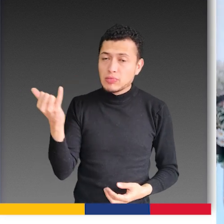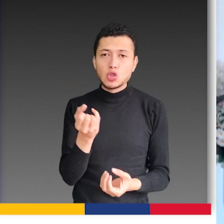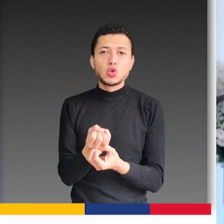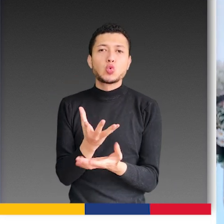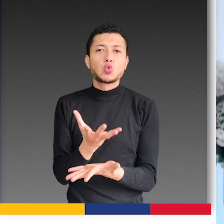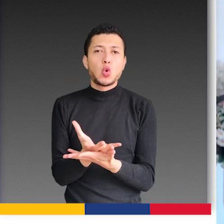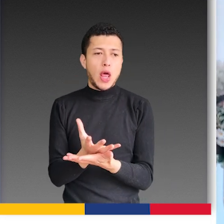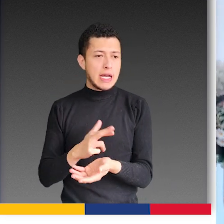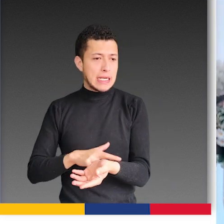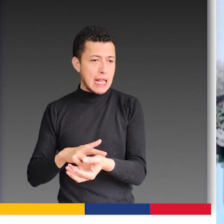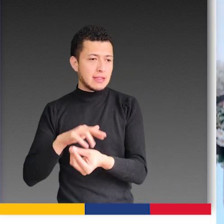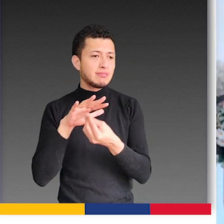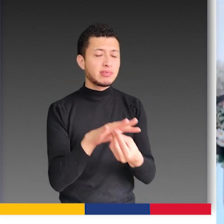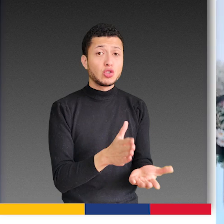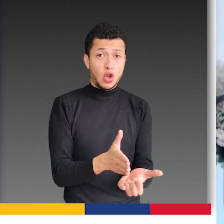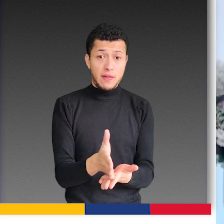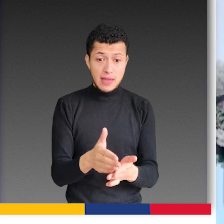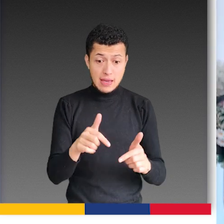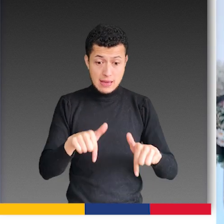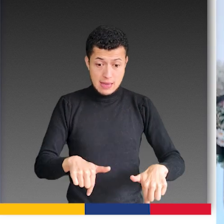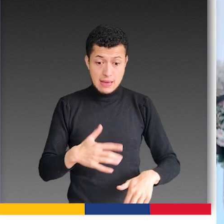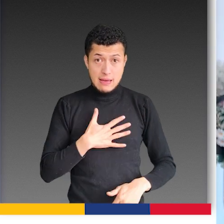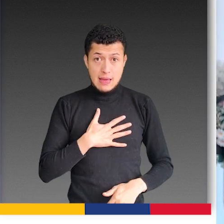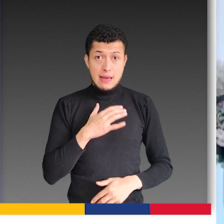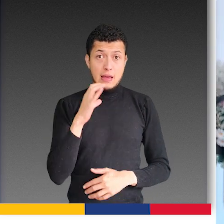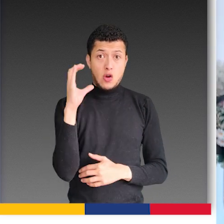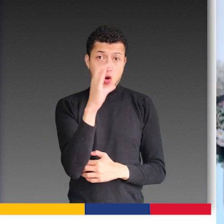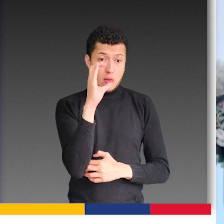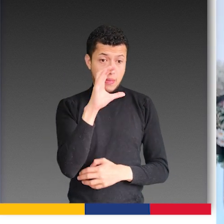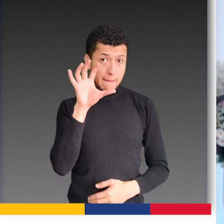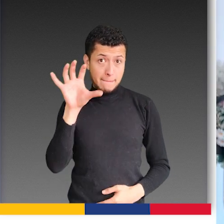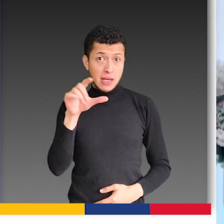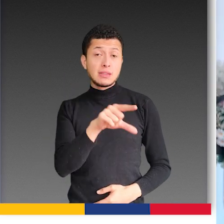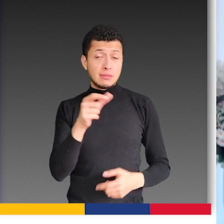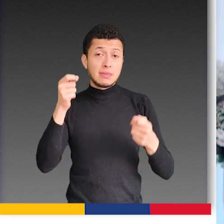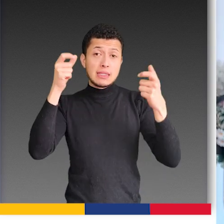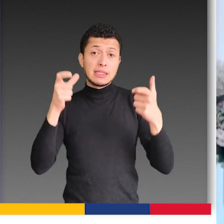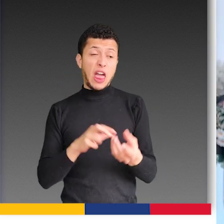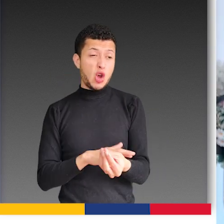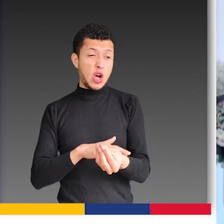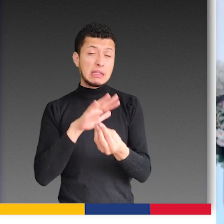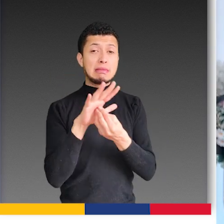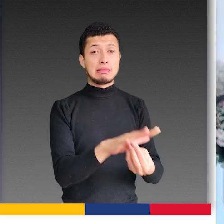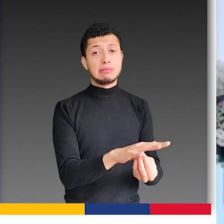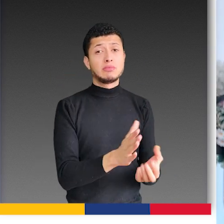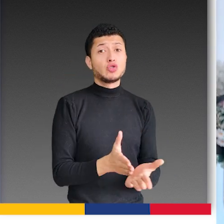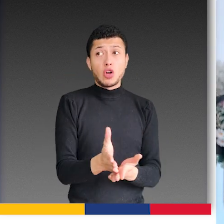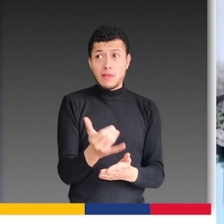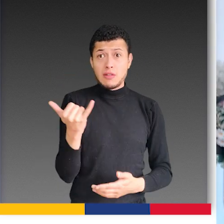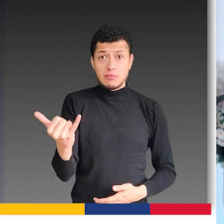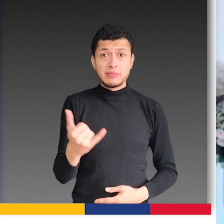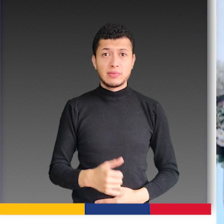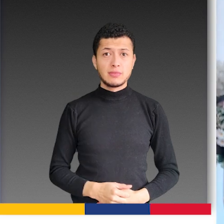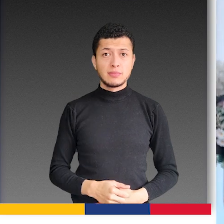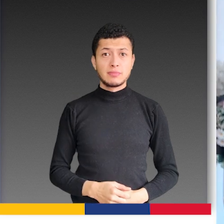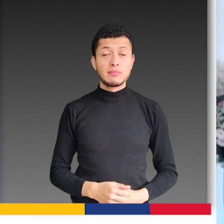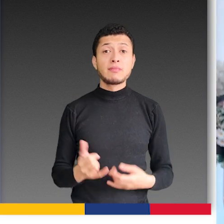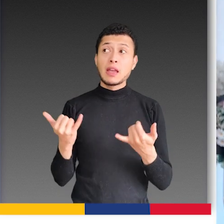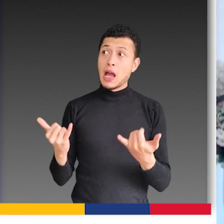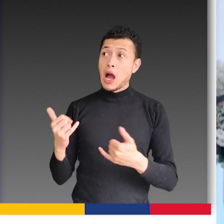estados que siguen sosteniendo esas estructuras. Colombia, mi país, es un estado